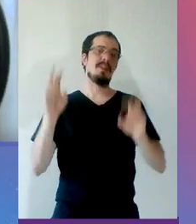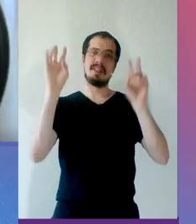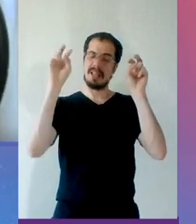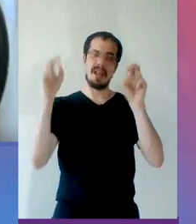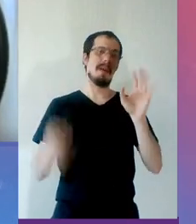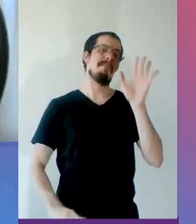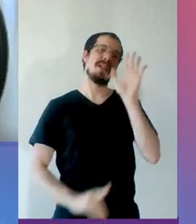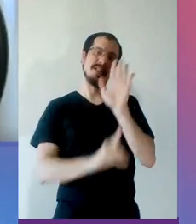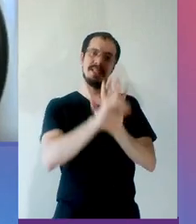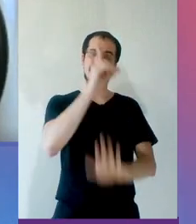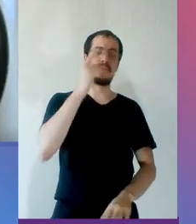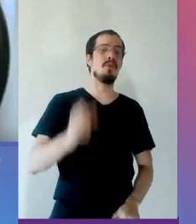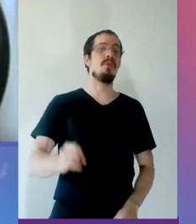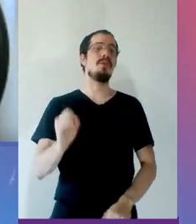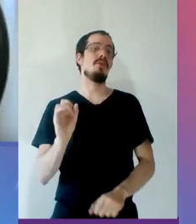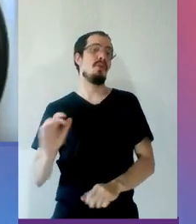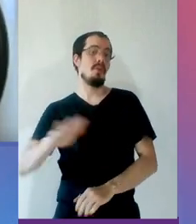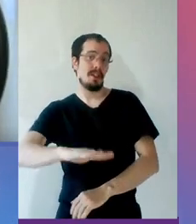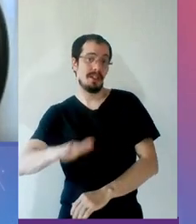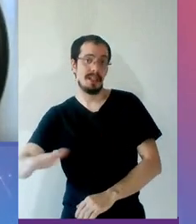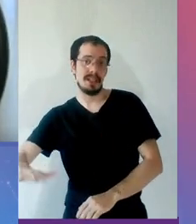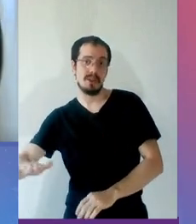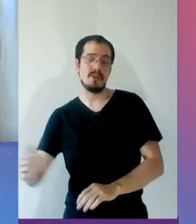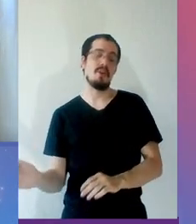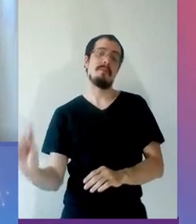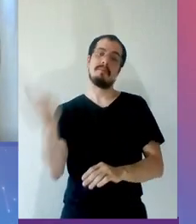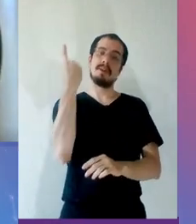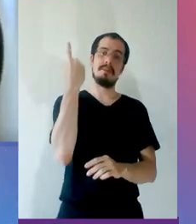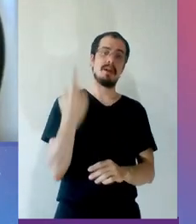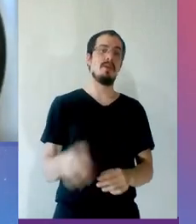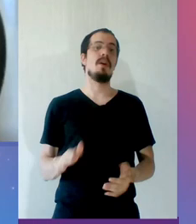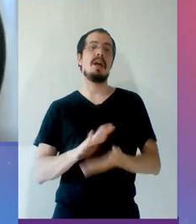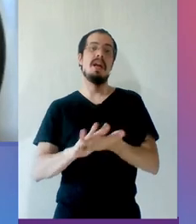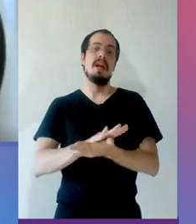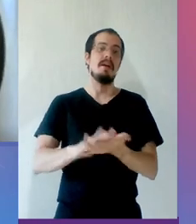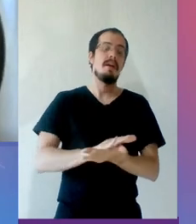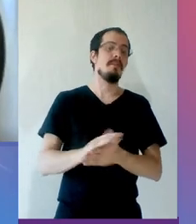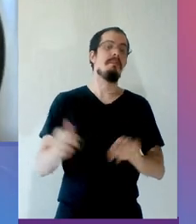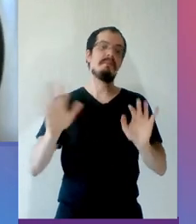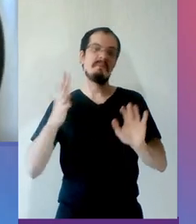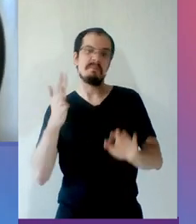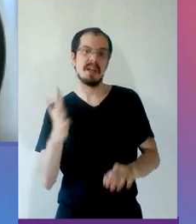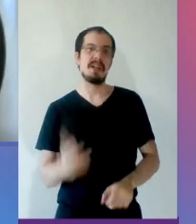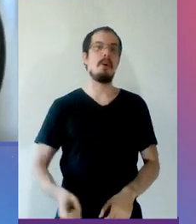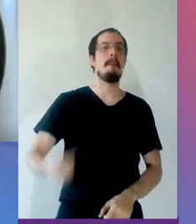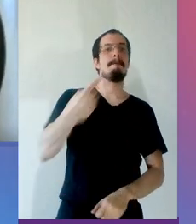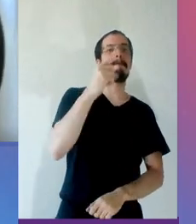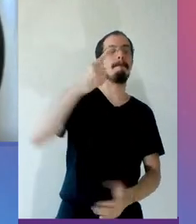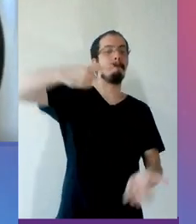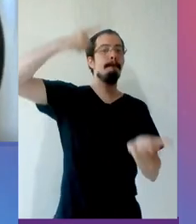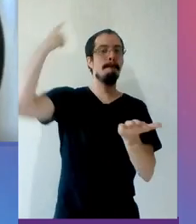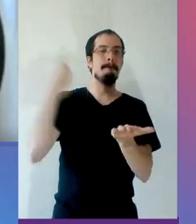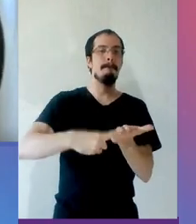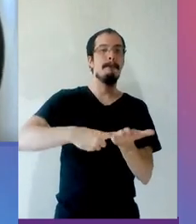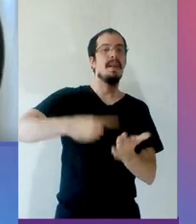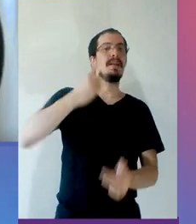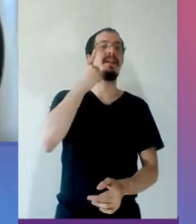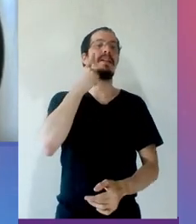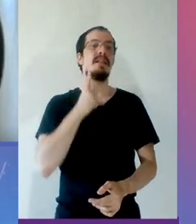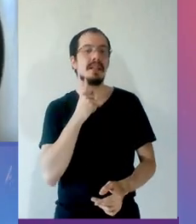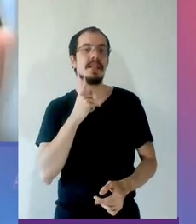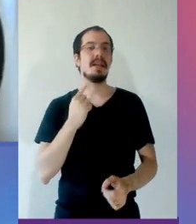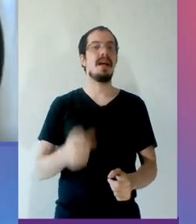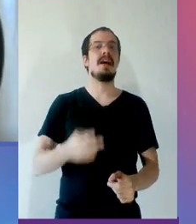infantil temprano que tiene que ver con los primeros 1000 días de vida, fundamentalmente, donde se logran